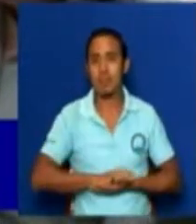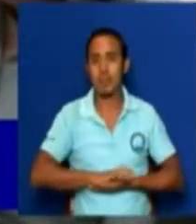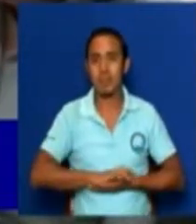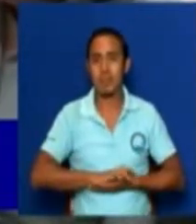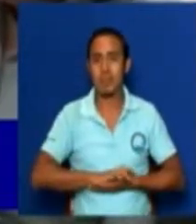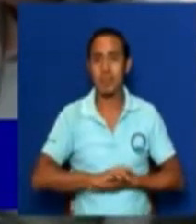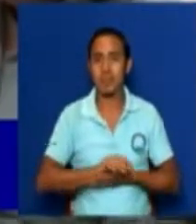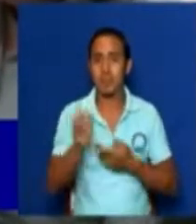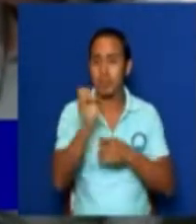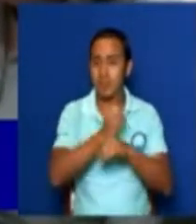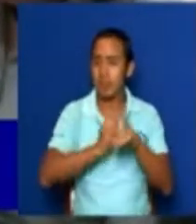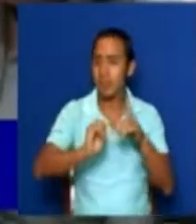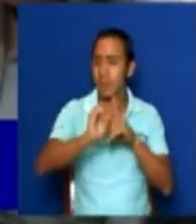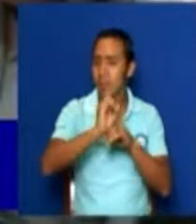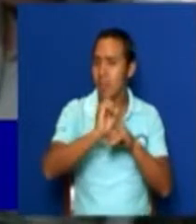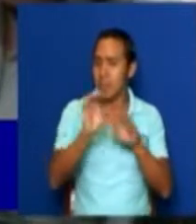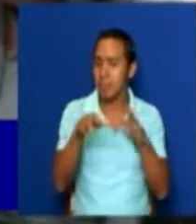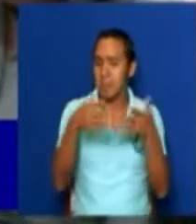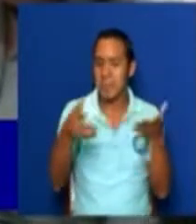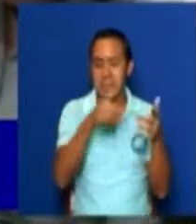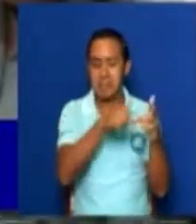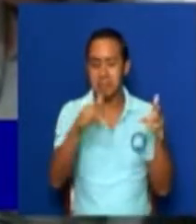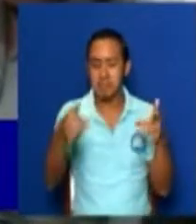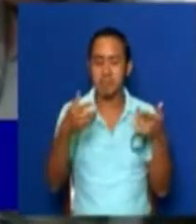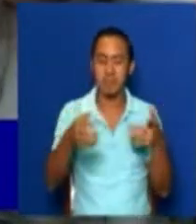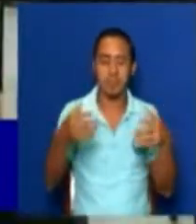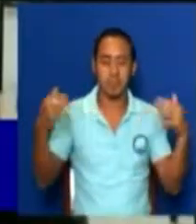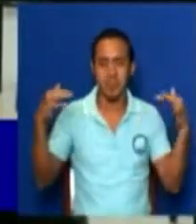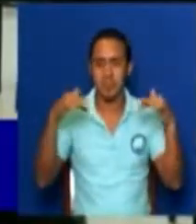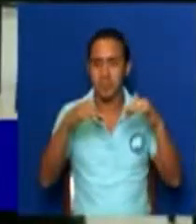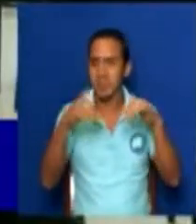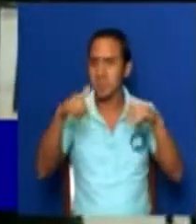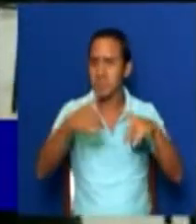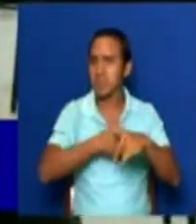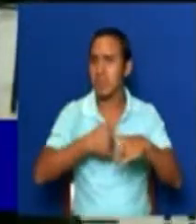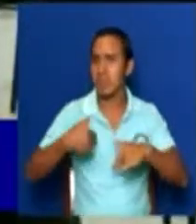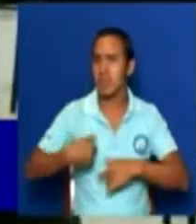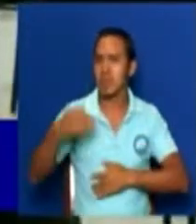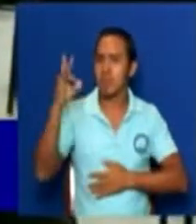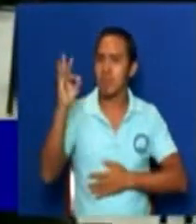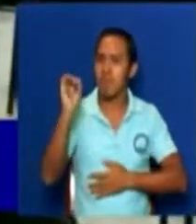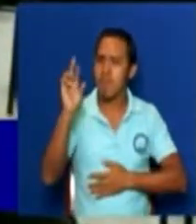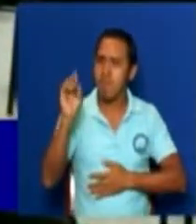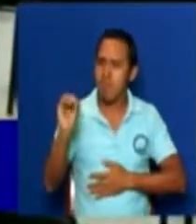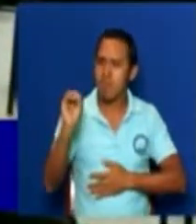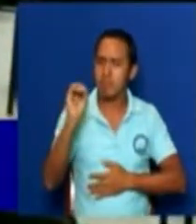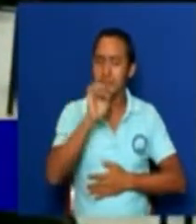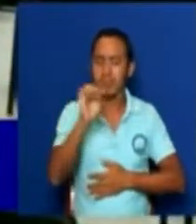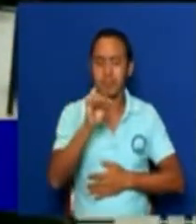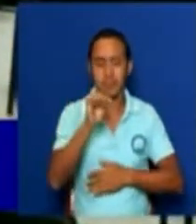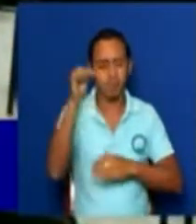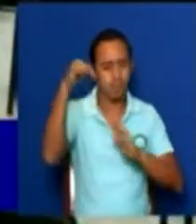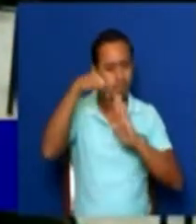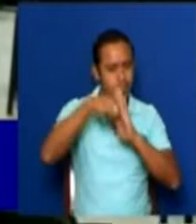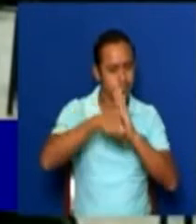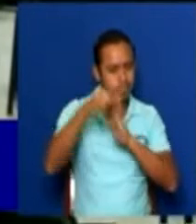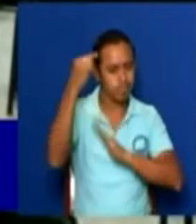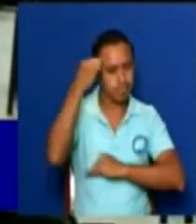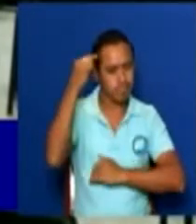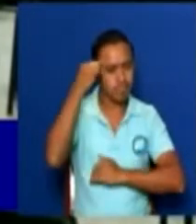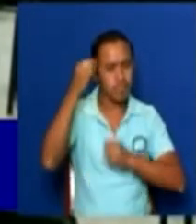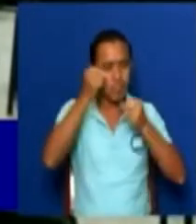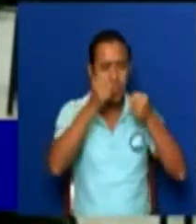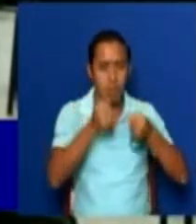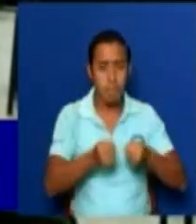Lo organizamos con el objetivo de hacer una reflexión muy profunda entre hombres y mujeres, los que